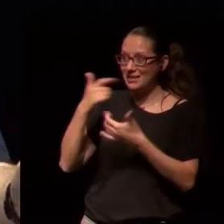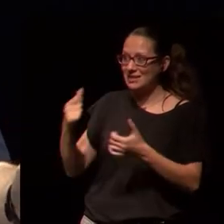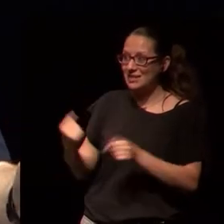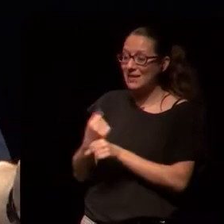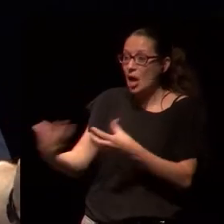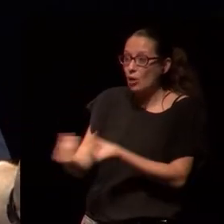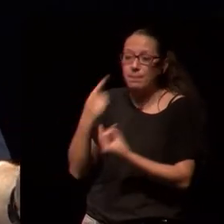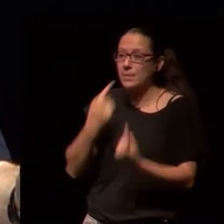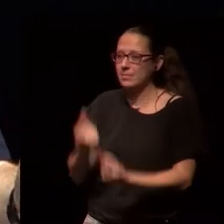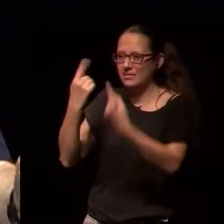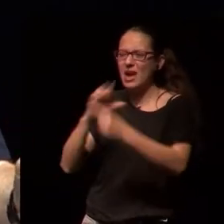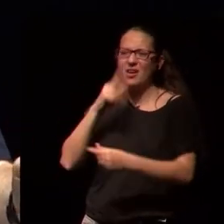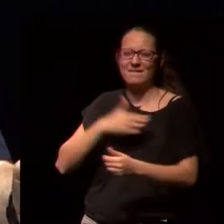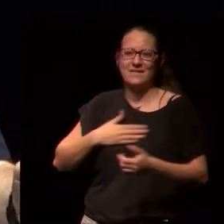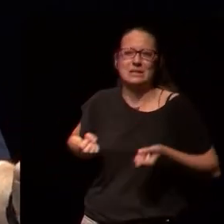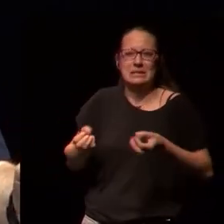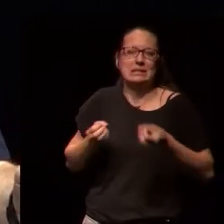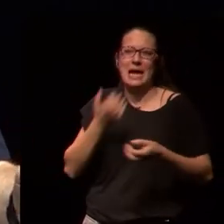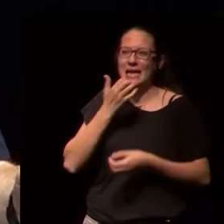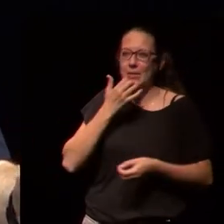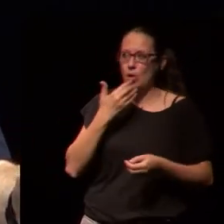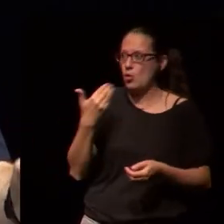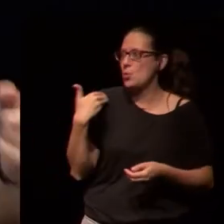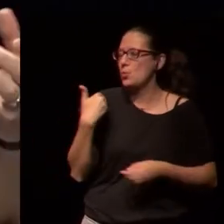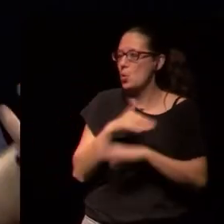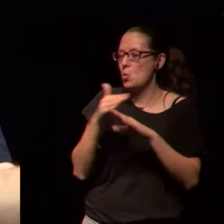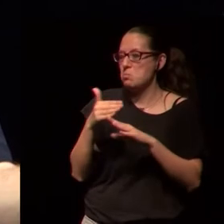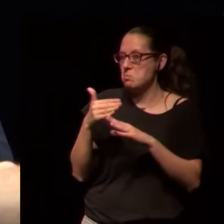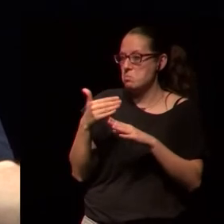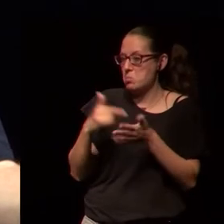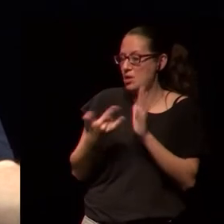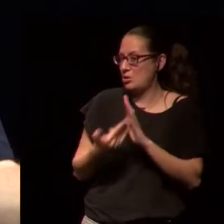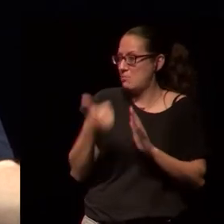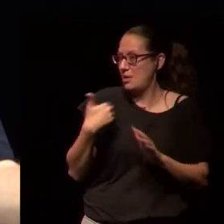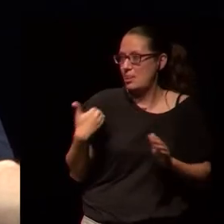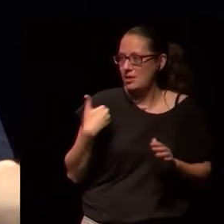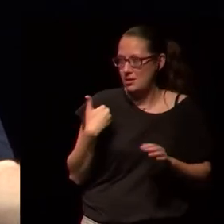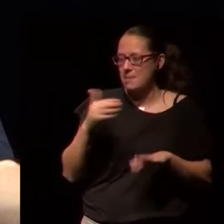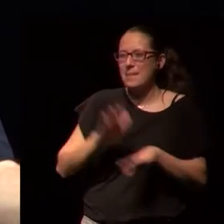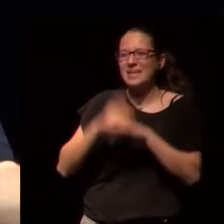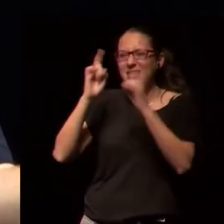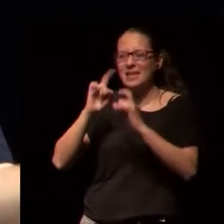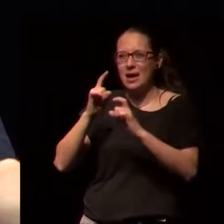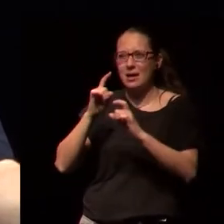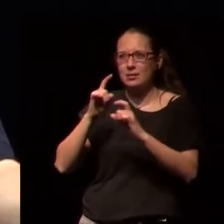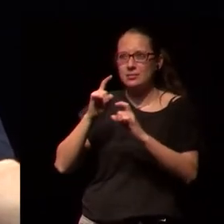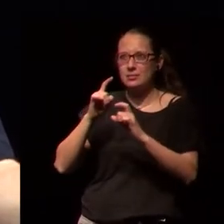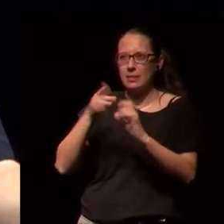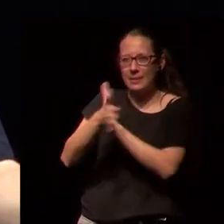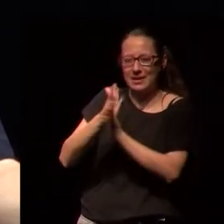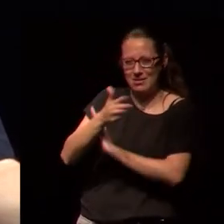ejemplo de los últimos proyectos para intentar explicar la pregunta que eso me plantea. Han